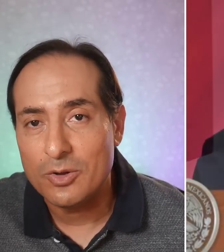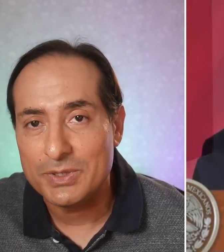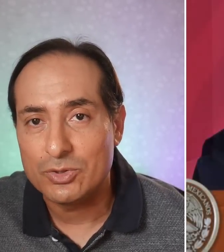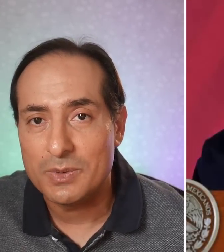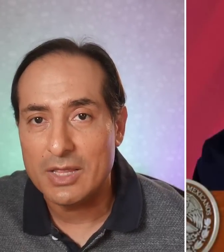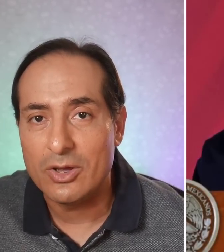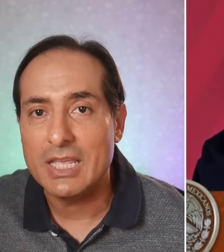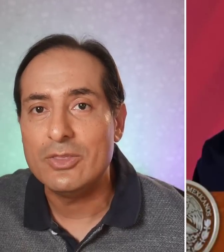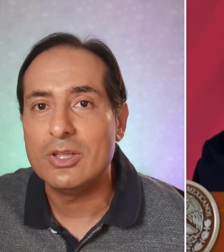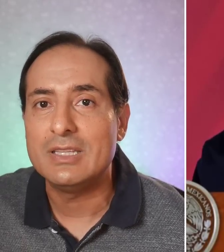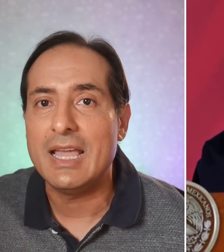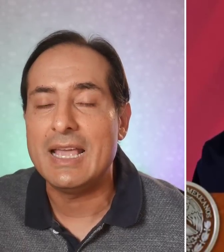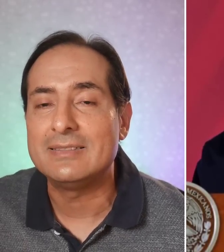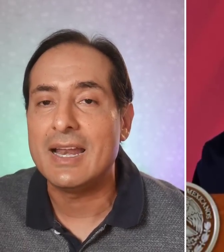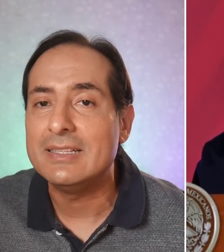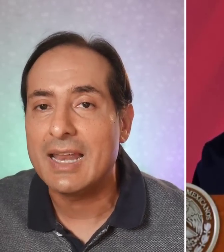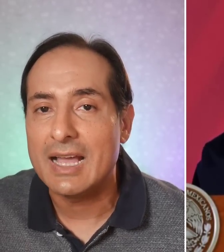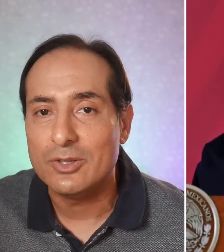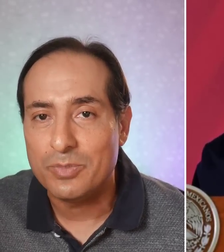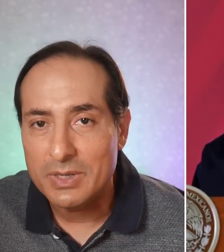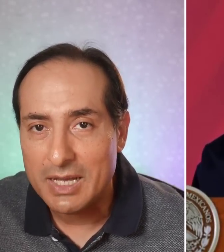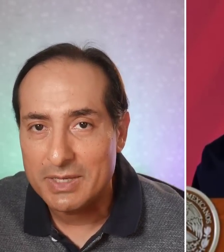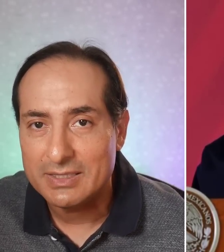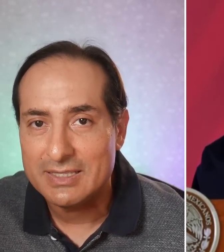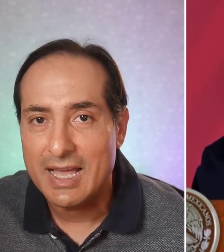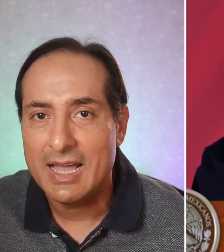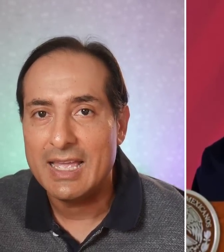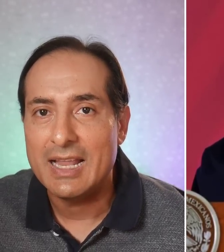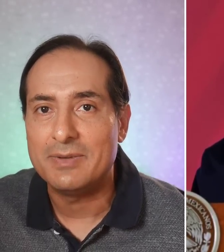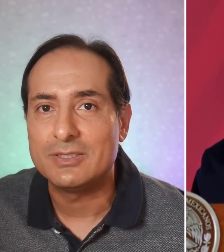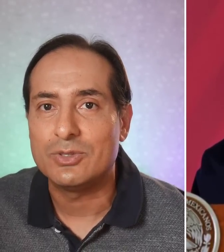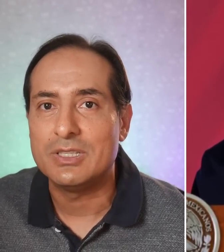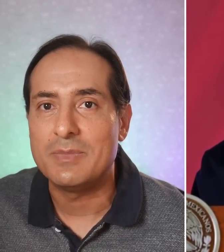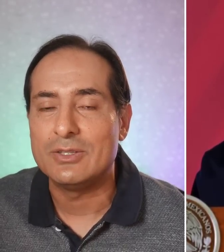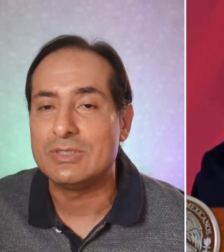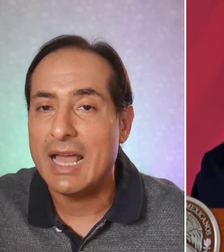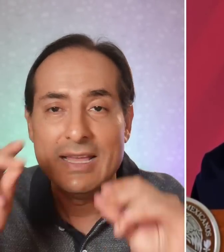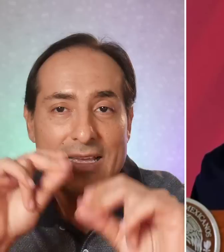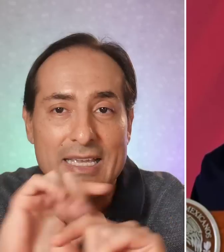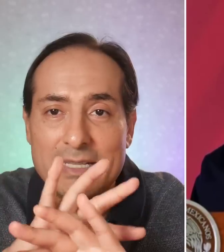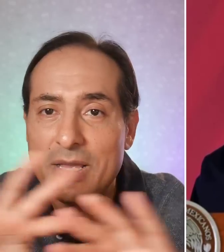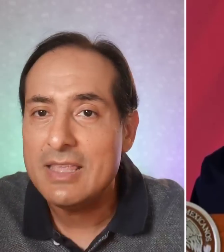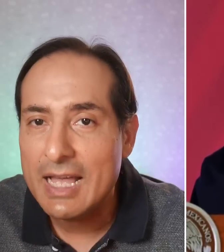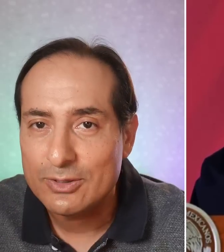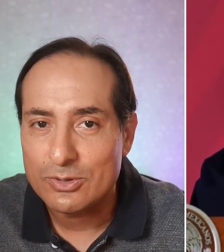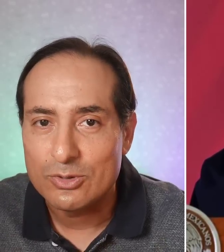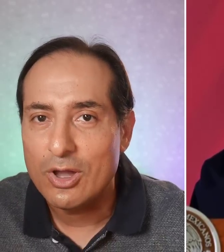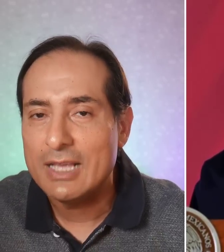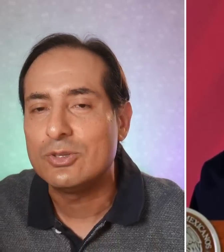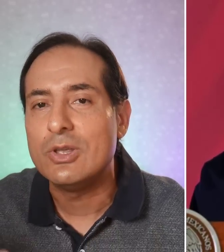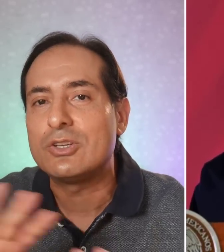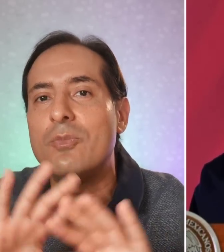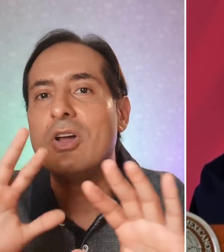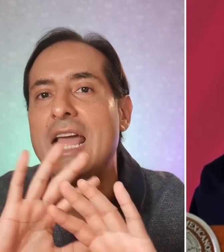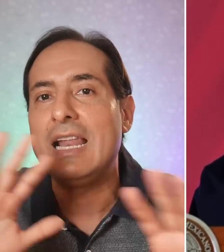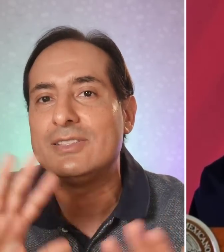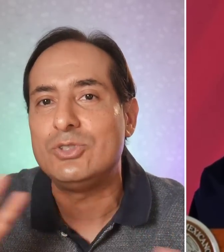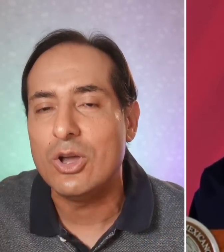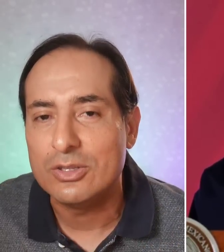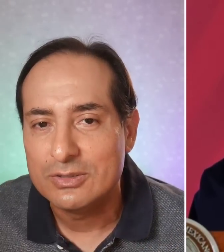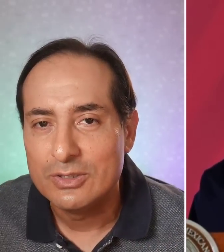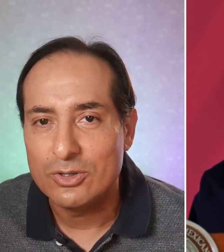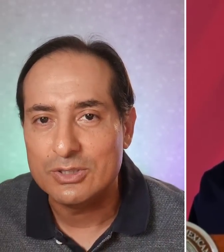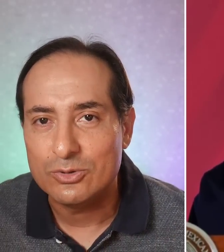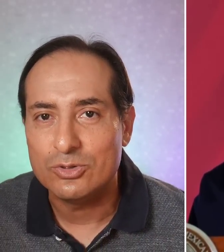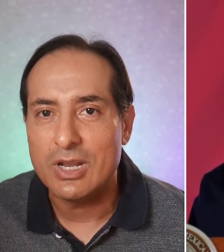presidente López Obrador y donde estará entregando públicamente ya el bastón de mando. O sea, inmediato. No, esto no es como la